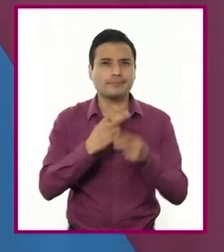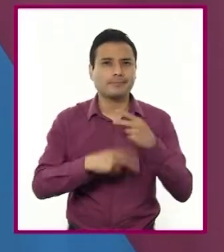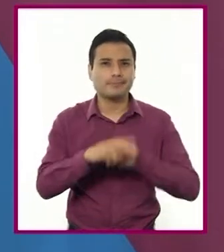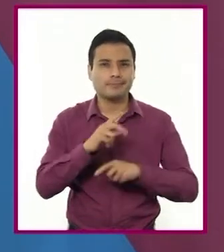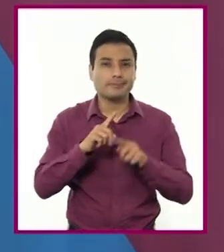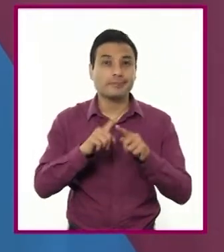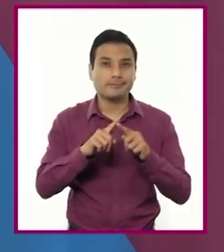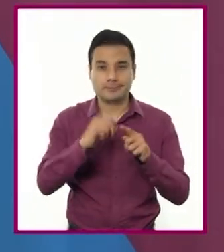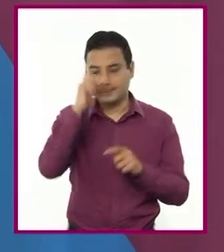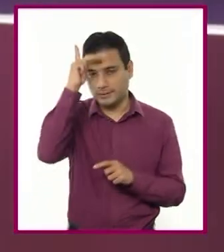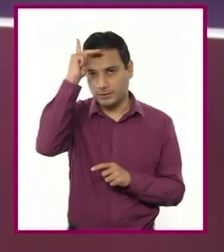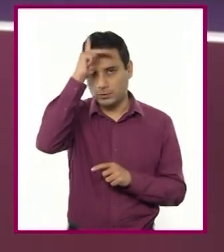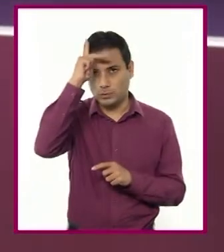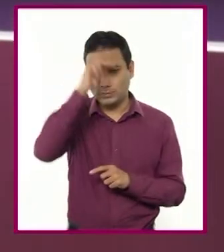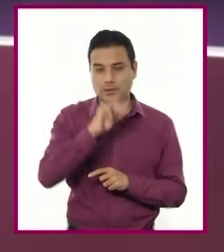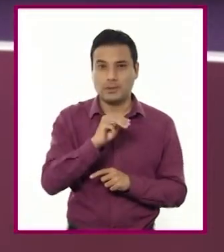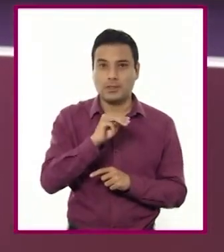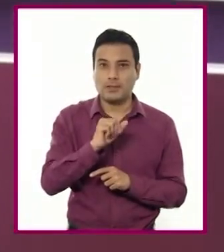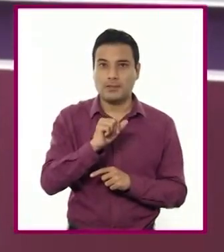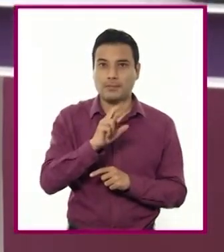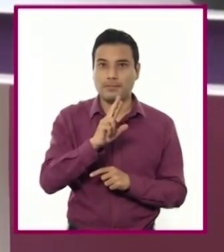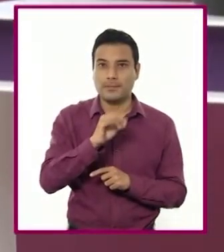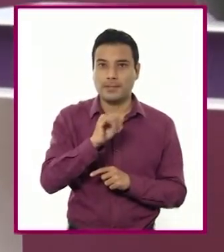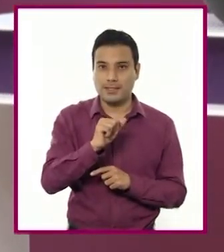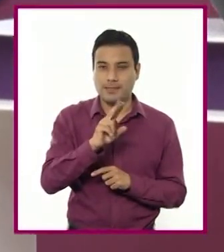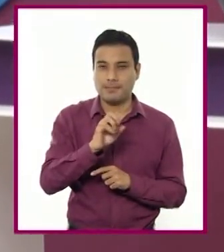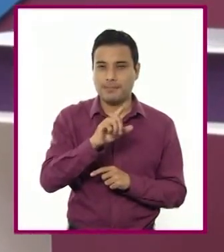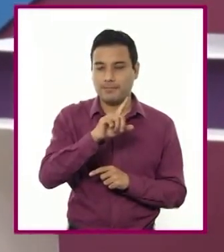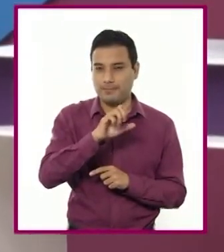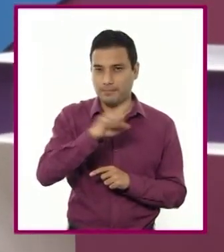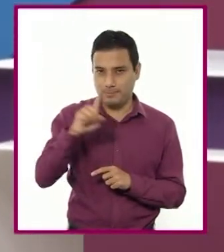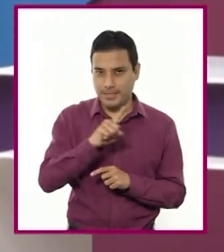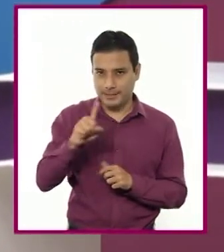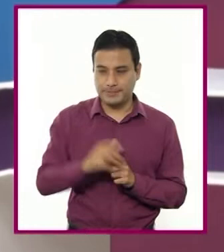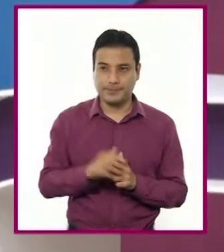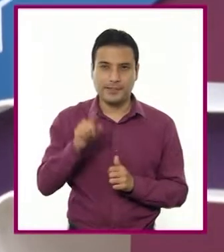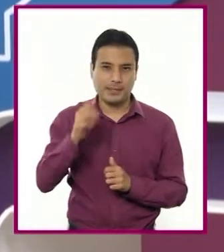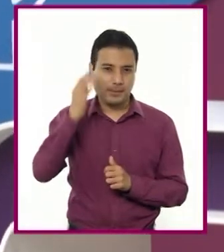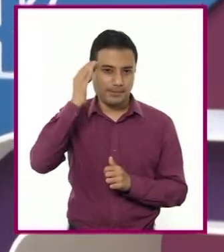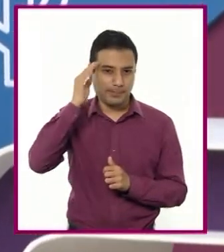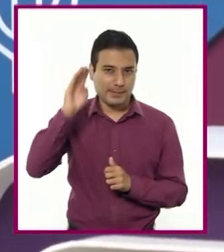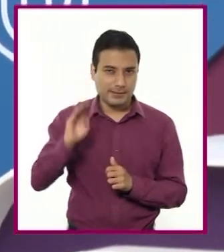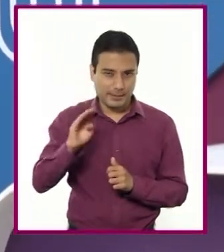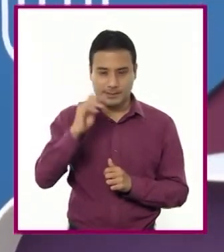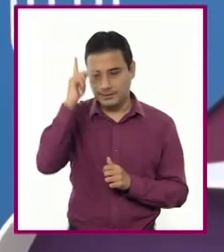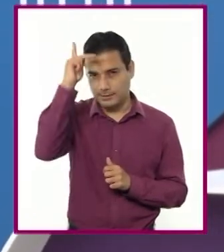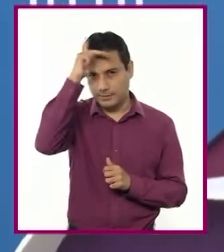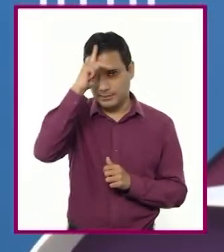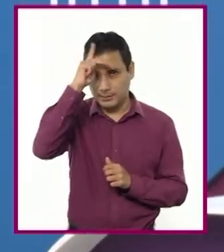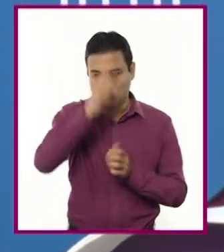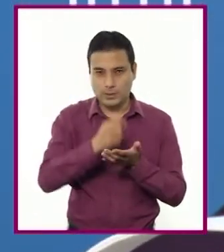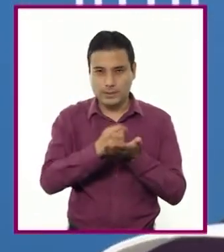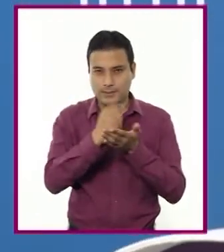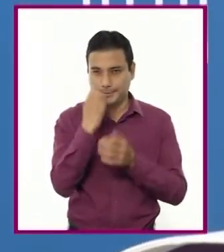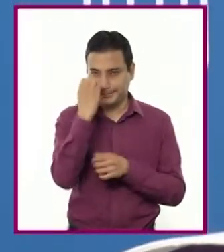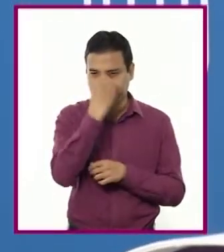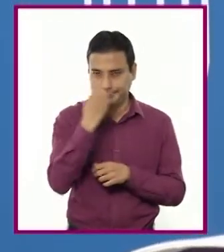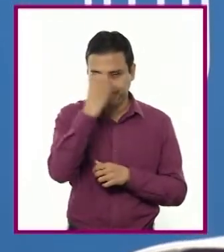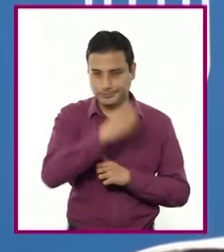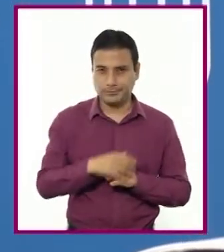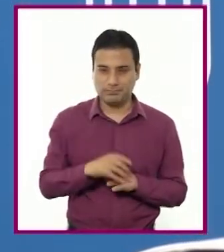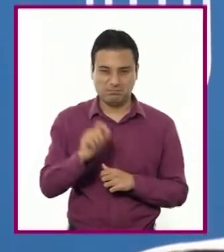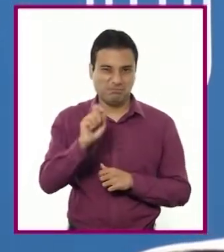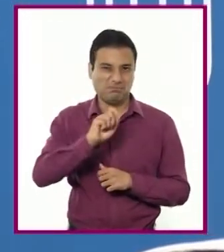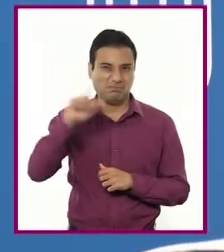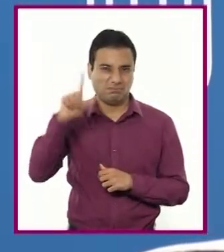acompaña la psicóloga María Guadalupe Vélez Orozco. Ella tiene la maestría en psicoterapia psicoanalítica y la